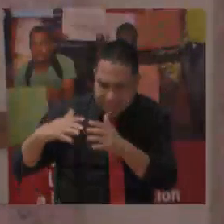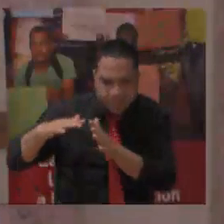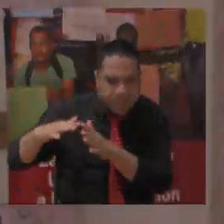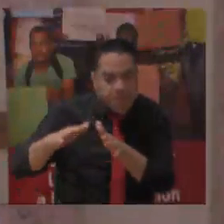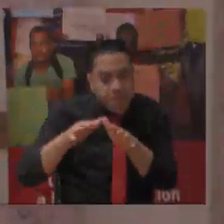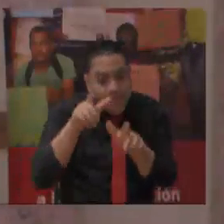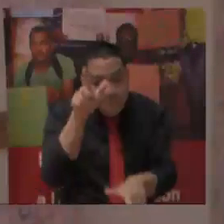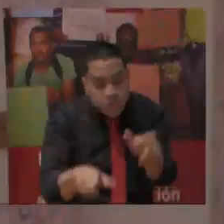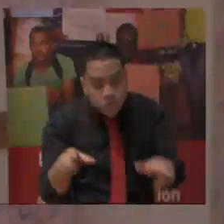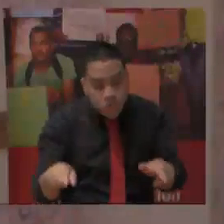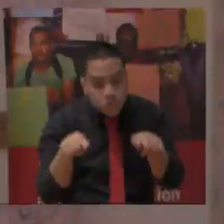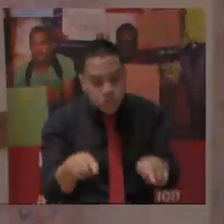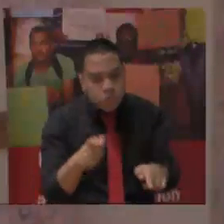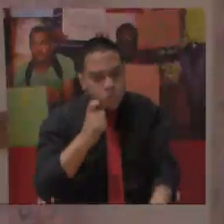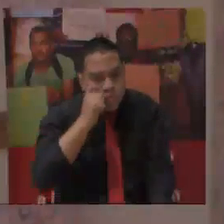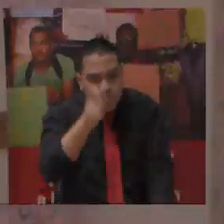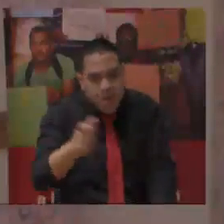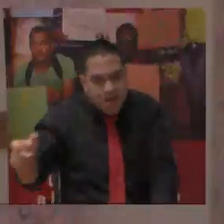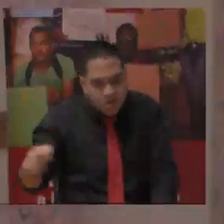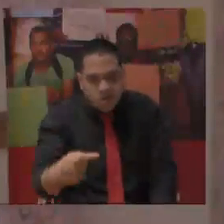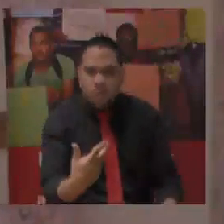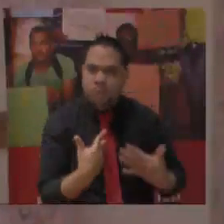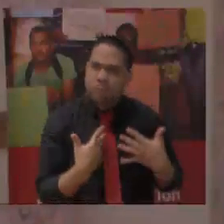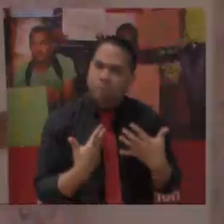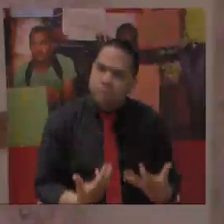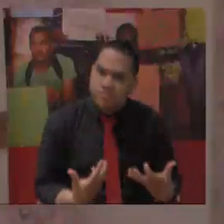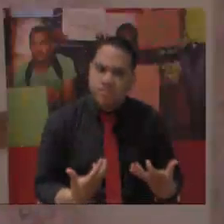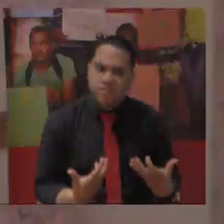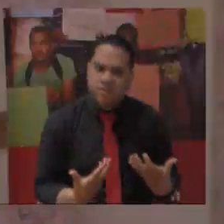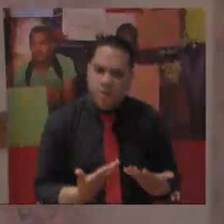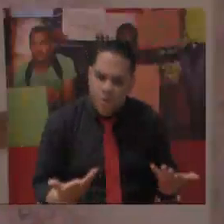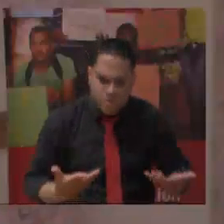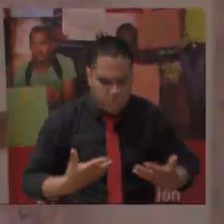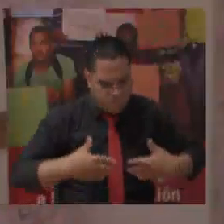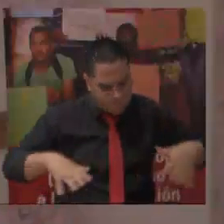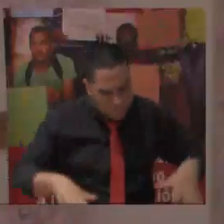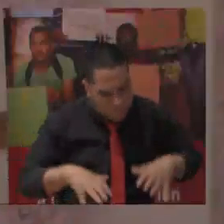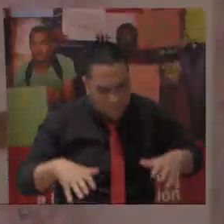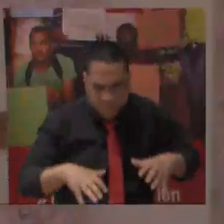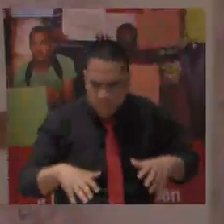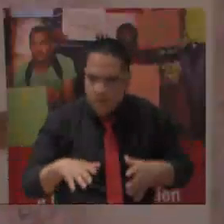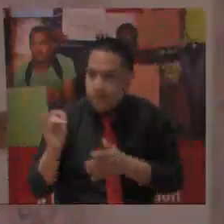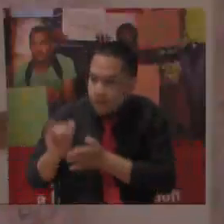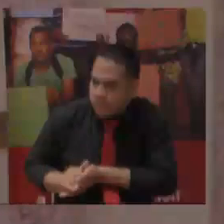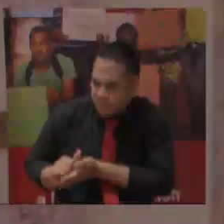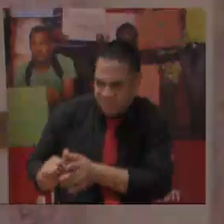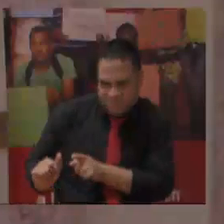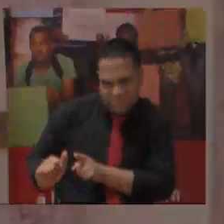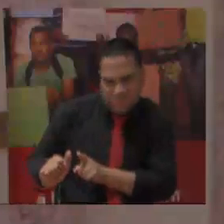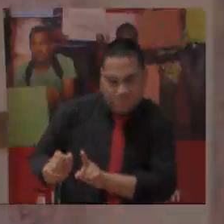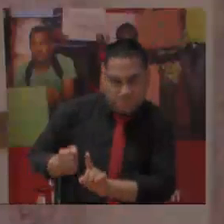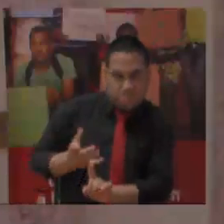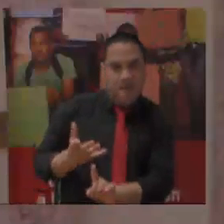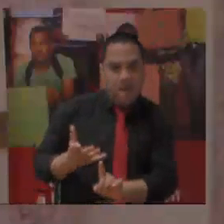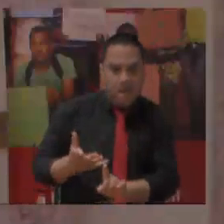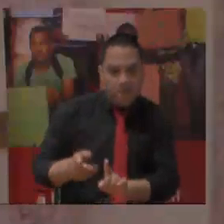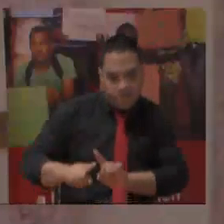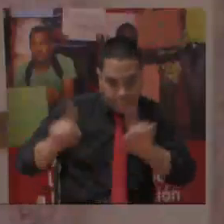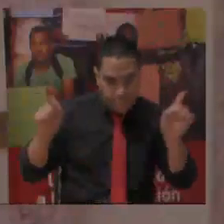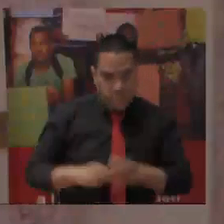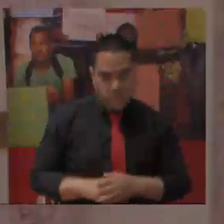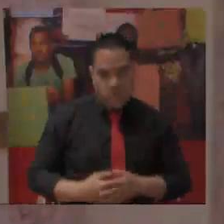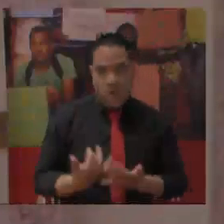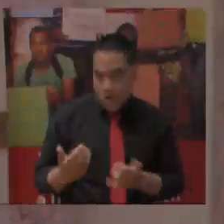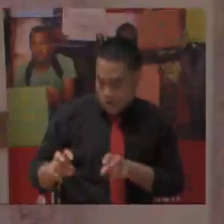humanos con el deseo, con la convicción de hacer las cosas diferentes. Por eso hoy, teniéndolos